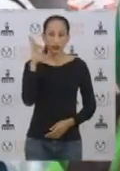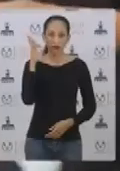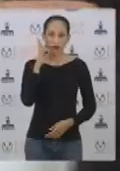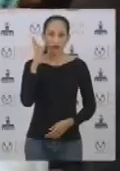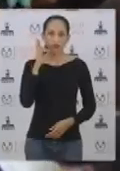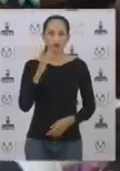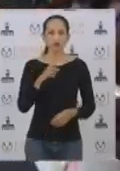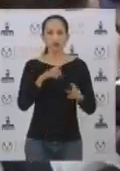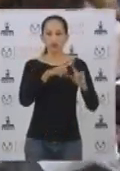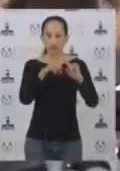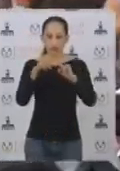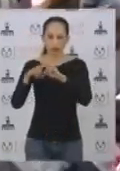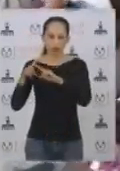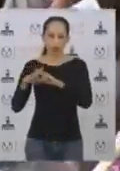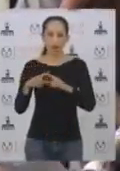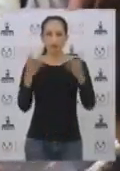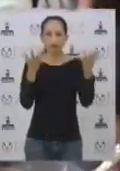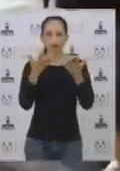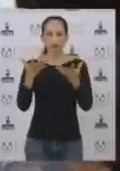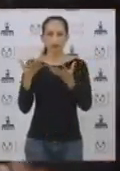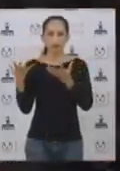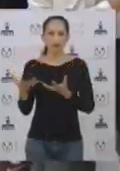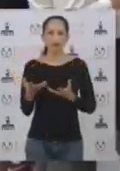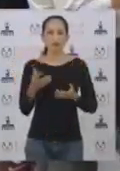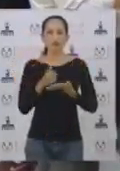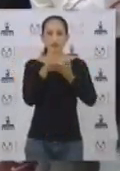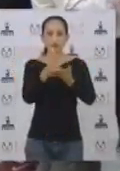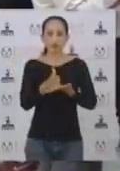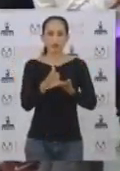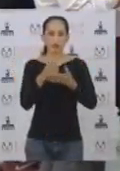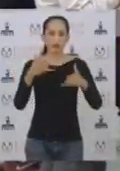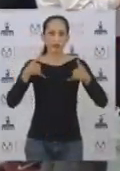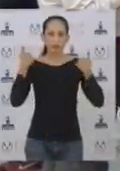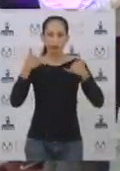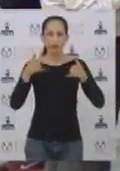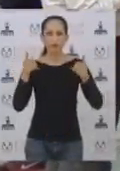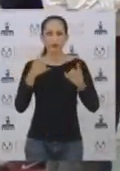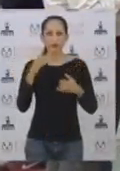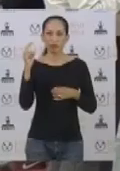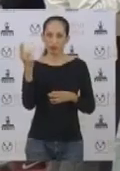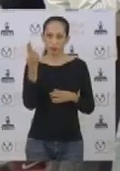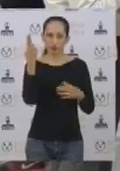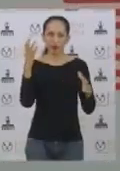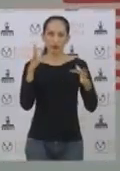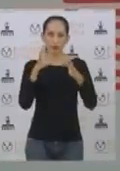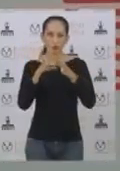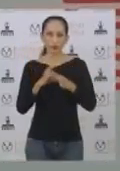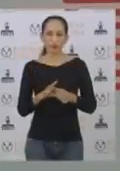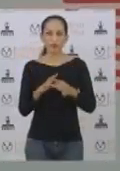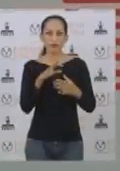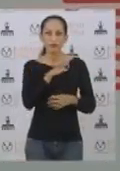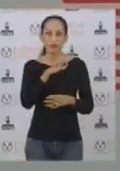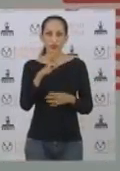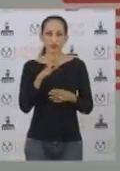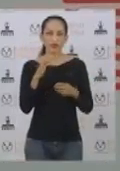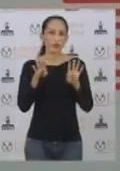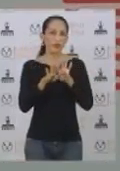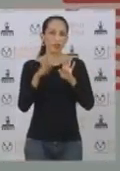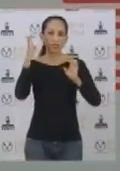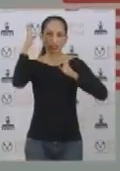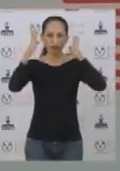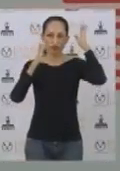oferta educativa y atraer a los jóvenes a que estudien una carrera profesional, la Universidad Autónoma de Tamaulipas llevó a cabo la Expo